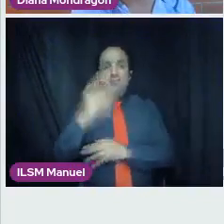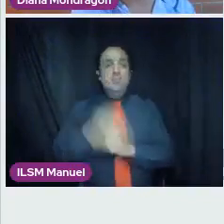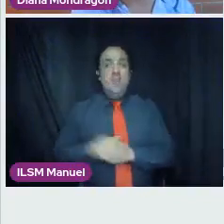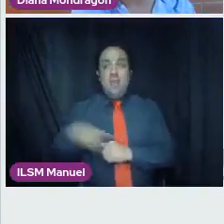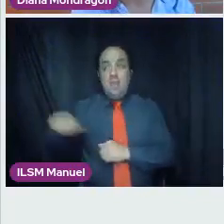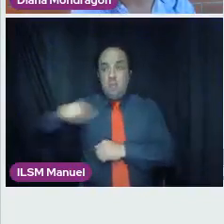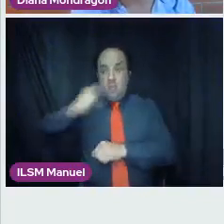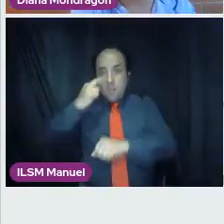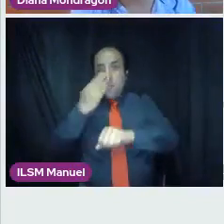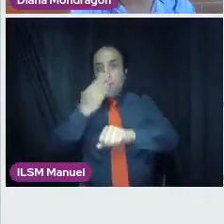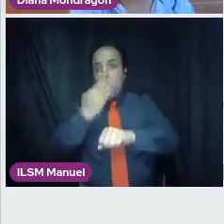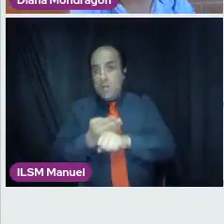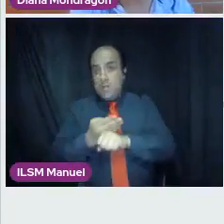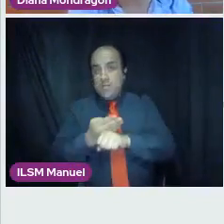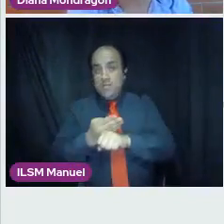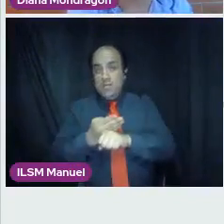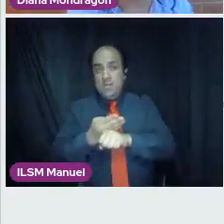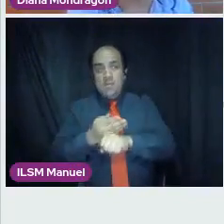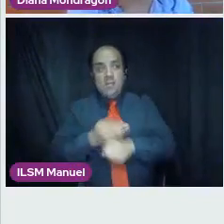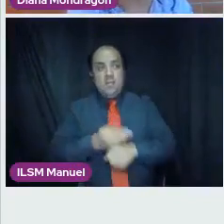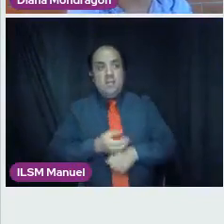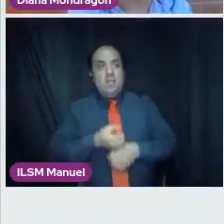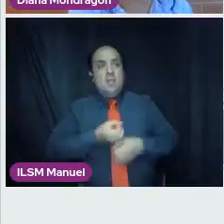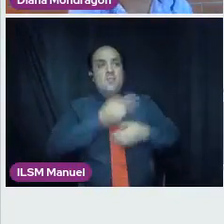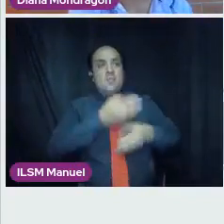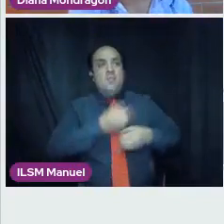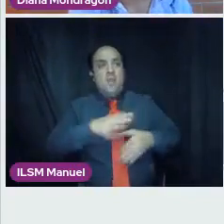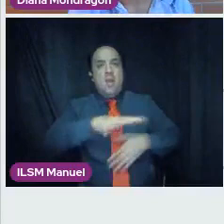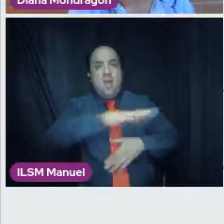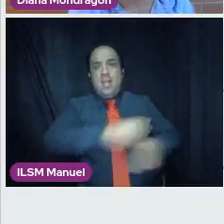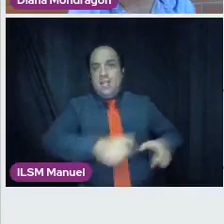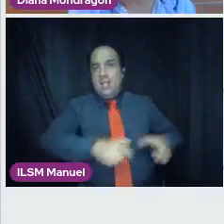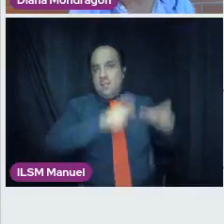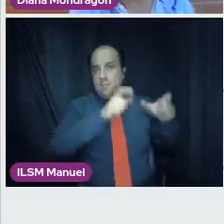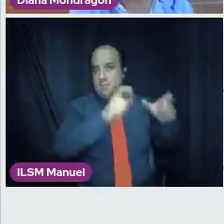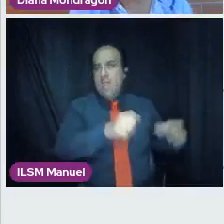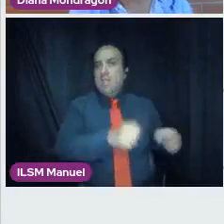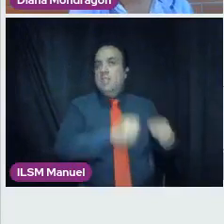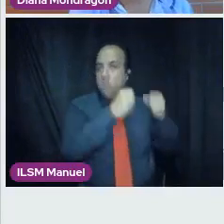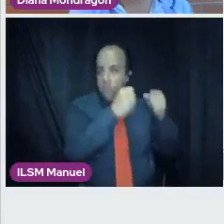y encargados de brindar espacios seguros y